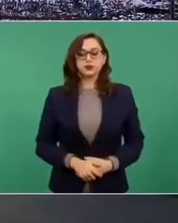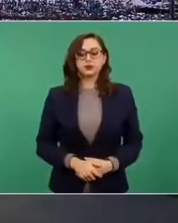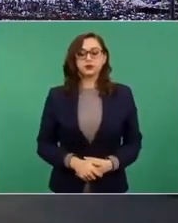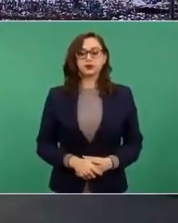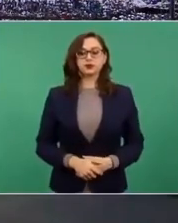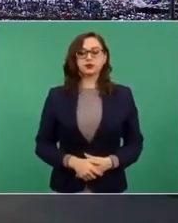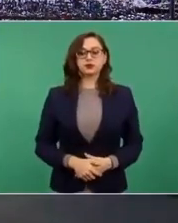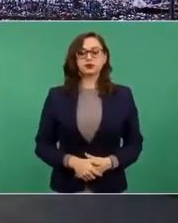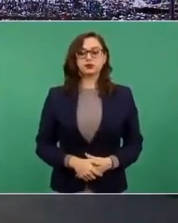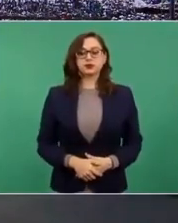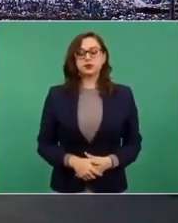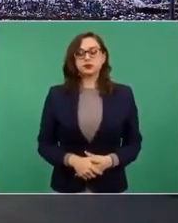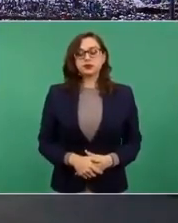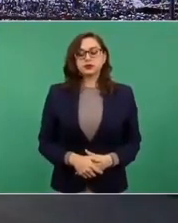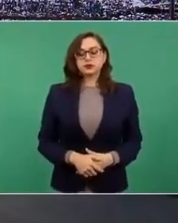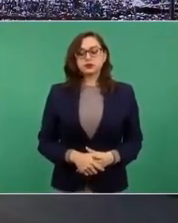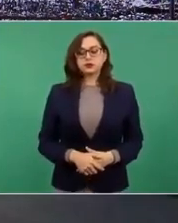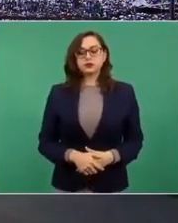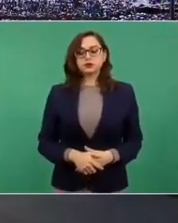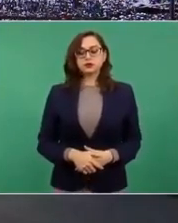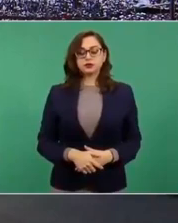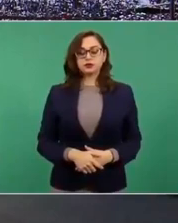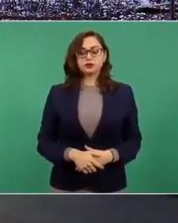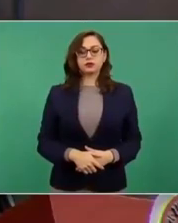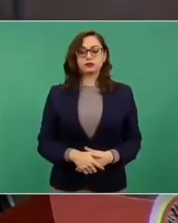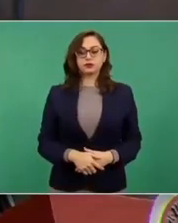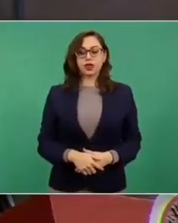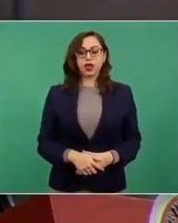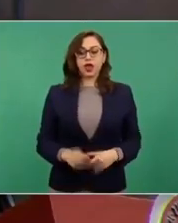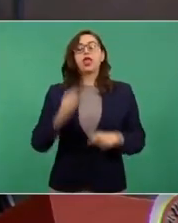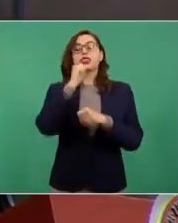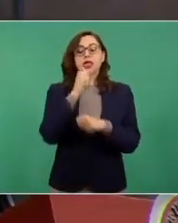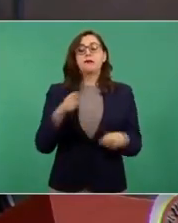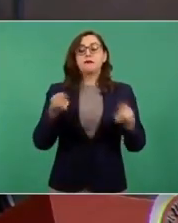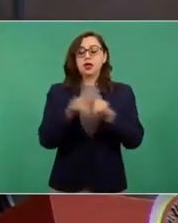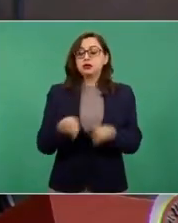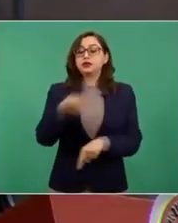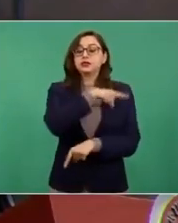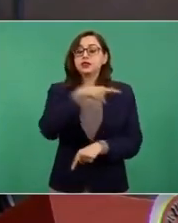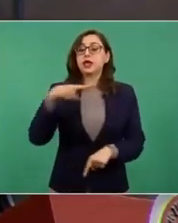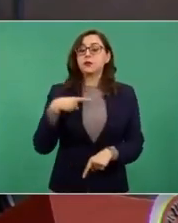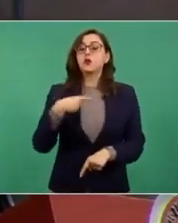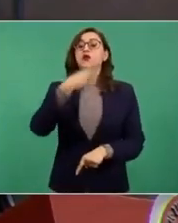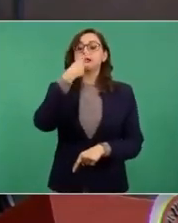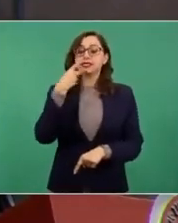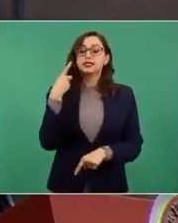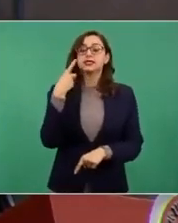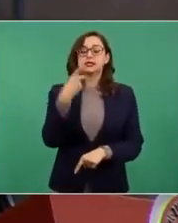También es satisfactorio informar que hemos recuperado